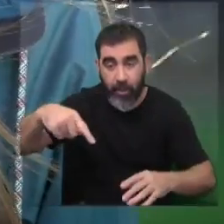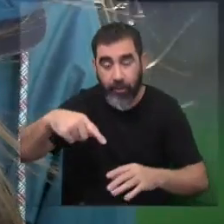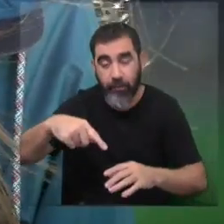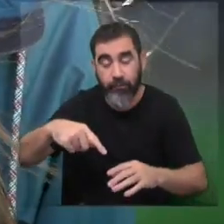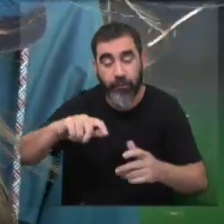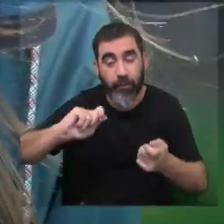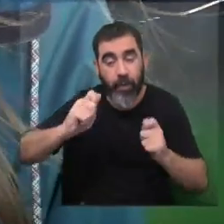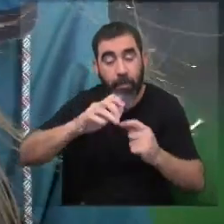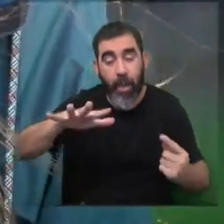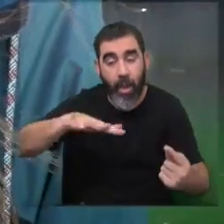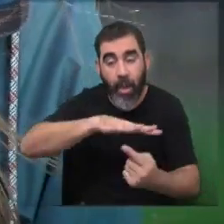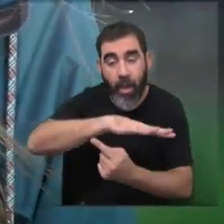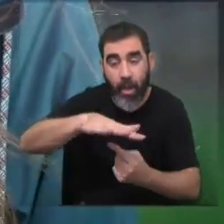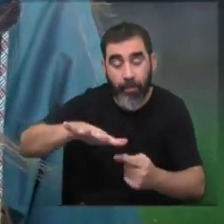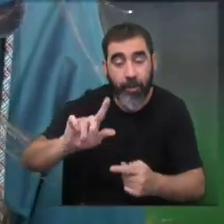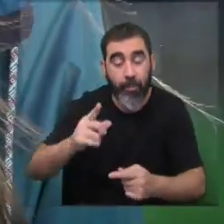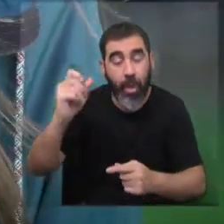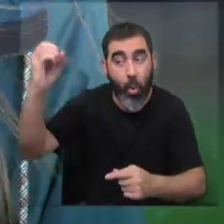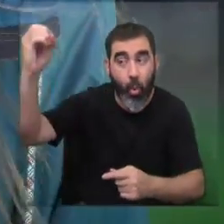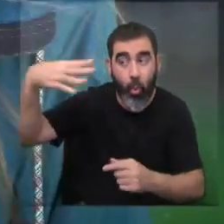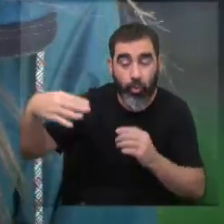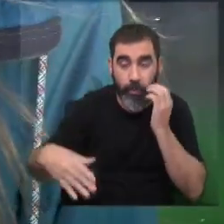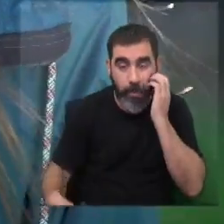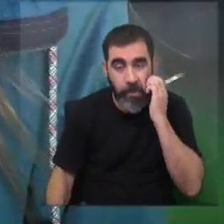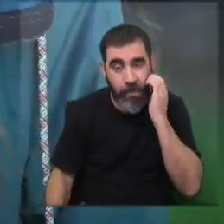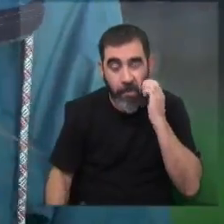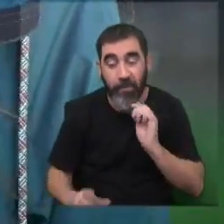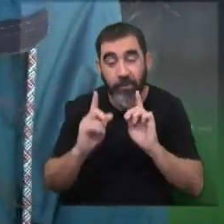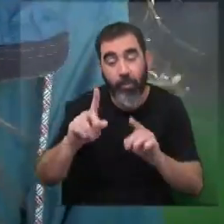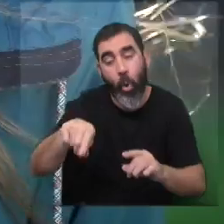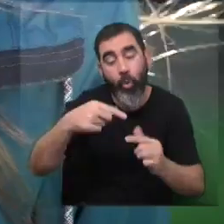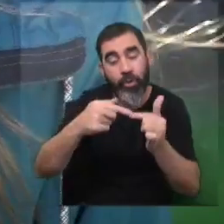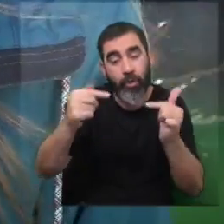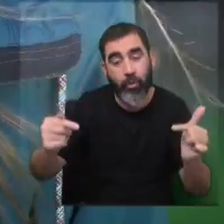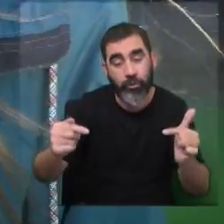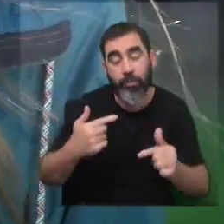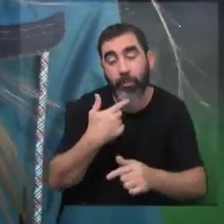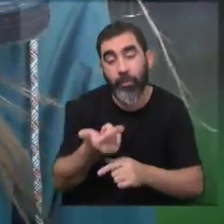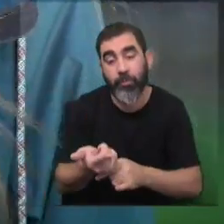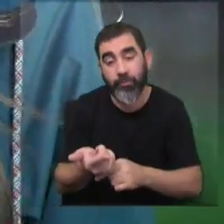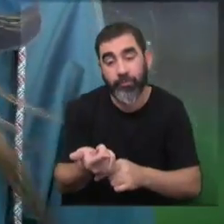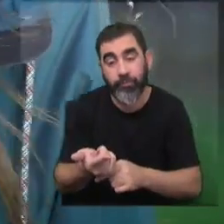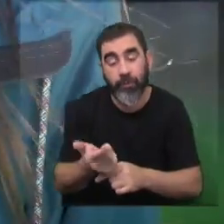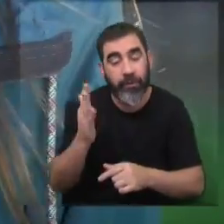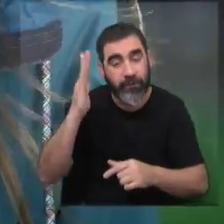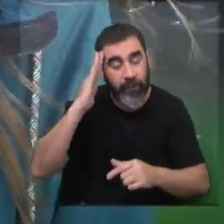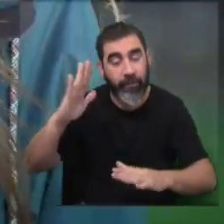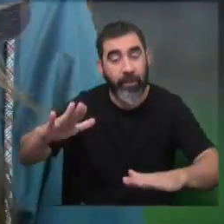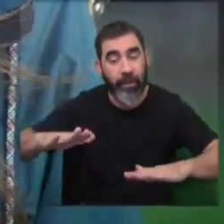ambientales y la principal es la luz, pero también por otros factores, por ejemplo, se sabe que el ejercicio o la